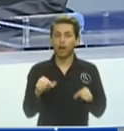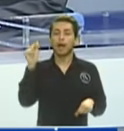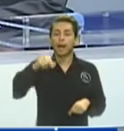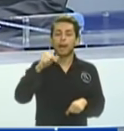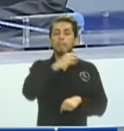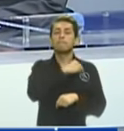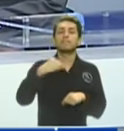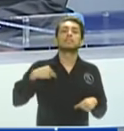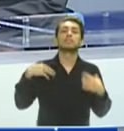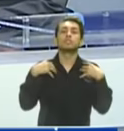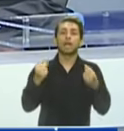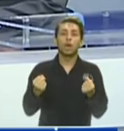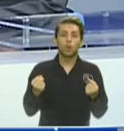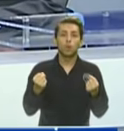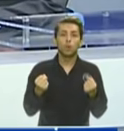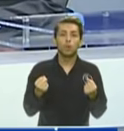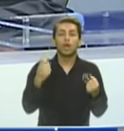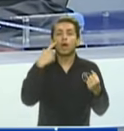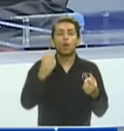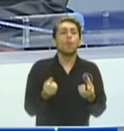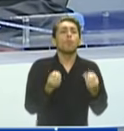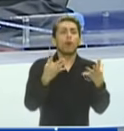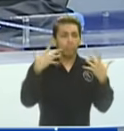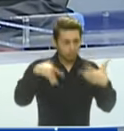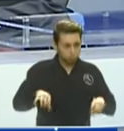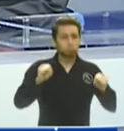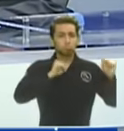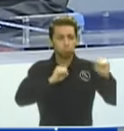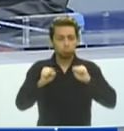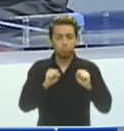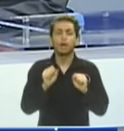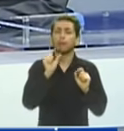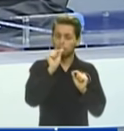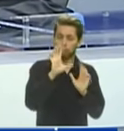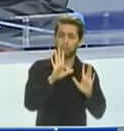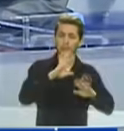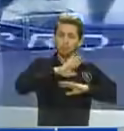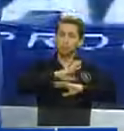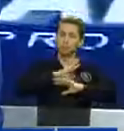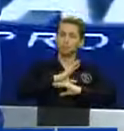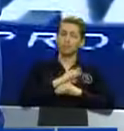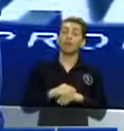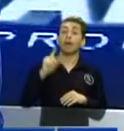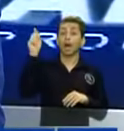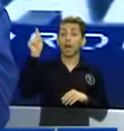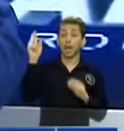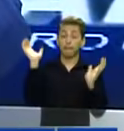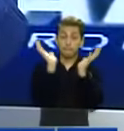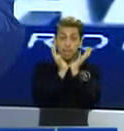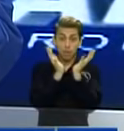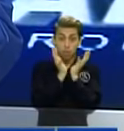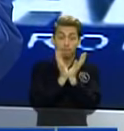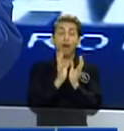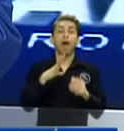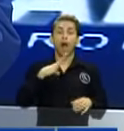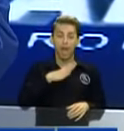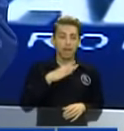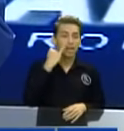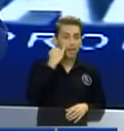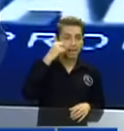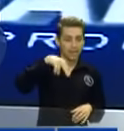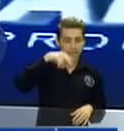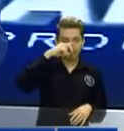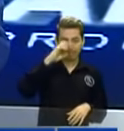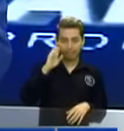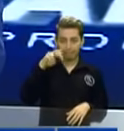es más que suficiente. En Villanueva, que es el único lugar donde tenemos intensivos, ahorita gente en intensivo, hay 5